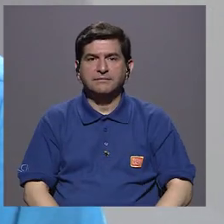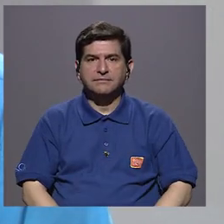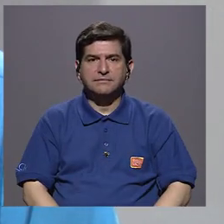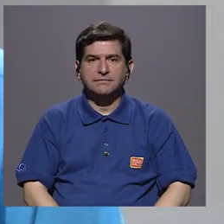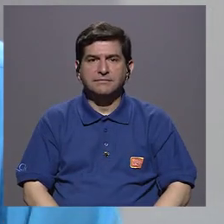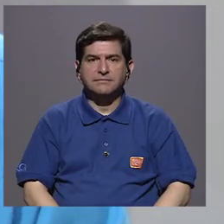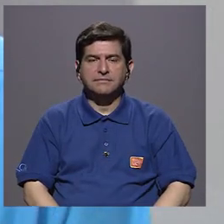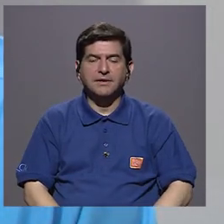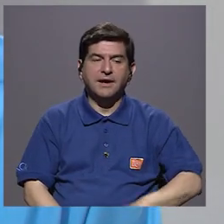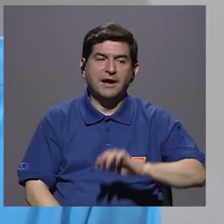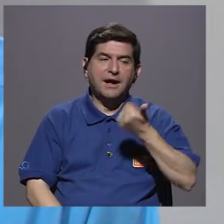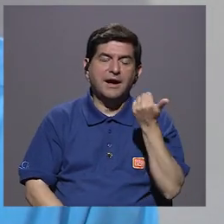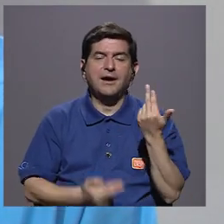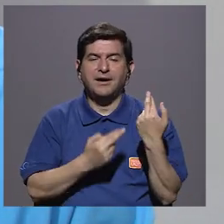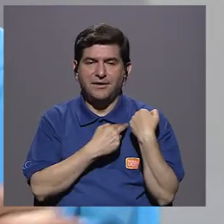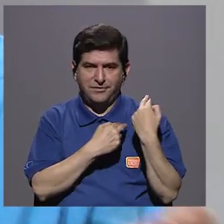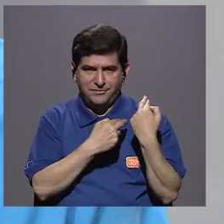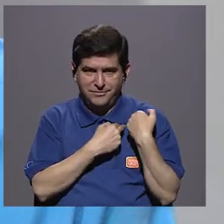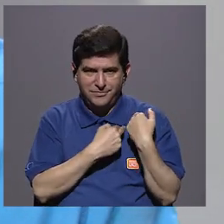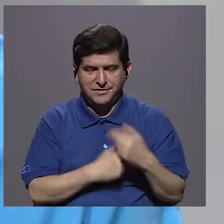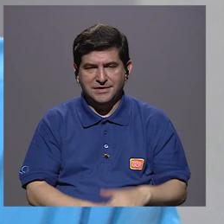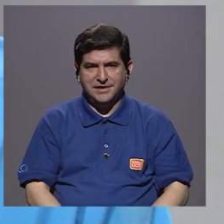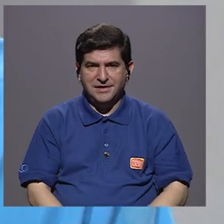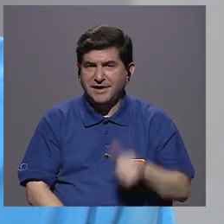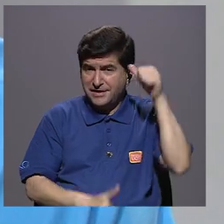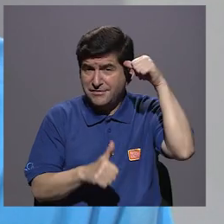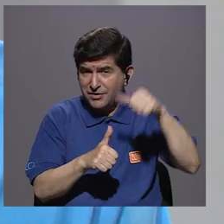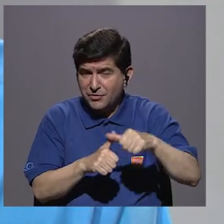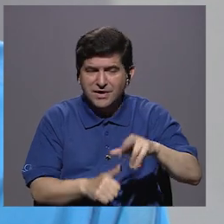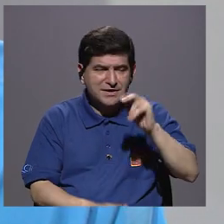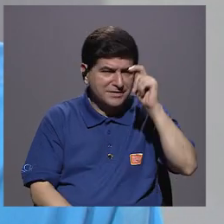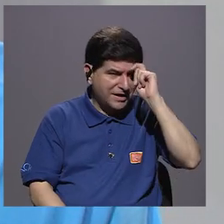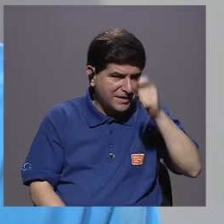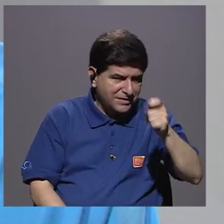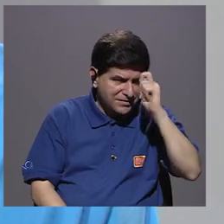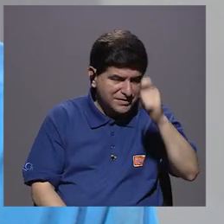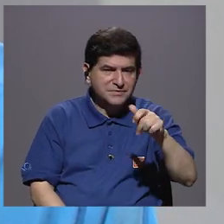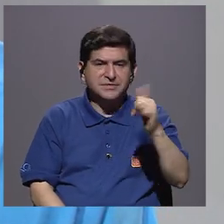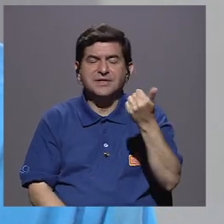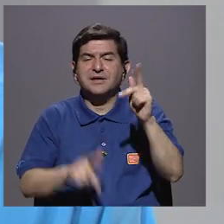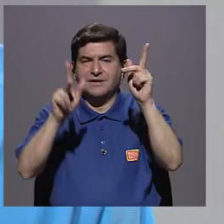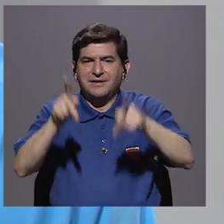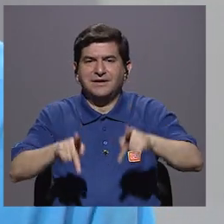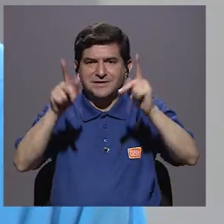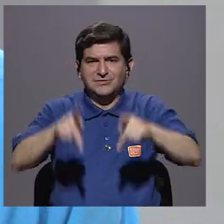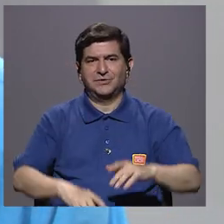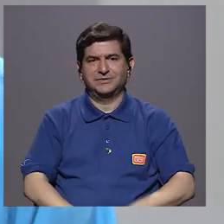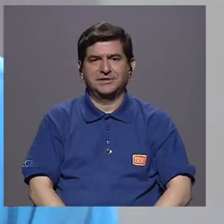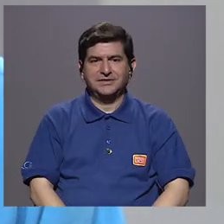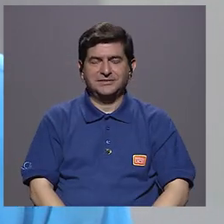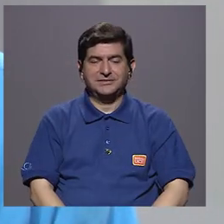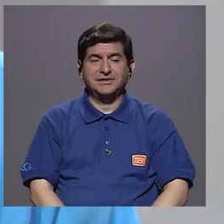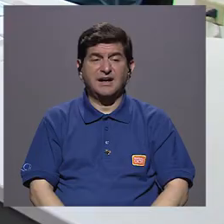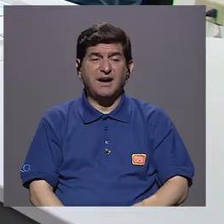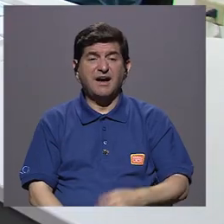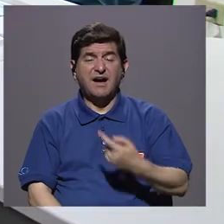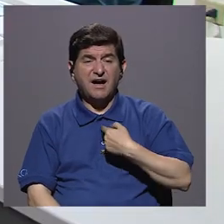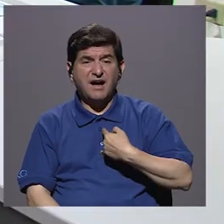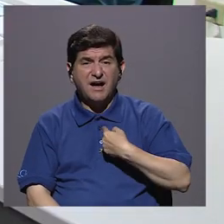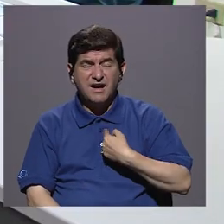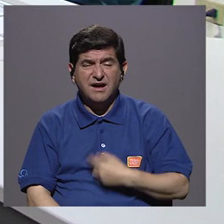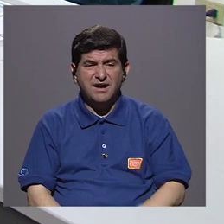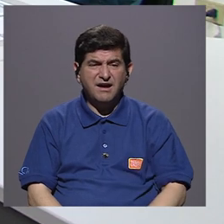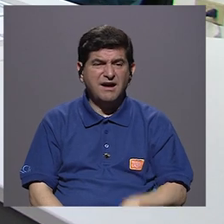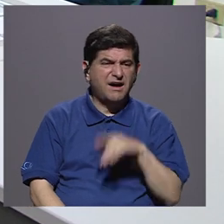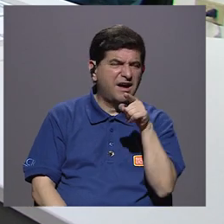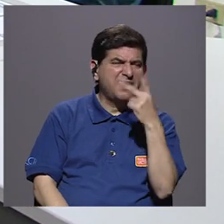Y entramos acá en otro deber, y es el deber, ¿se acuerdan? De tener respeto por los demás usuarios. Entonces llegan y dicen, bueno, es que llegó con una blusa